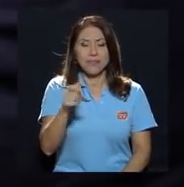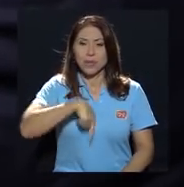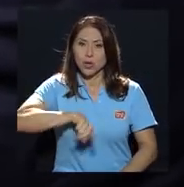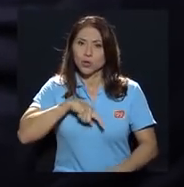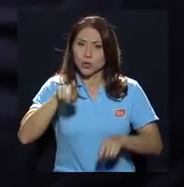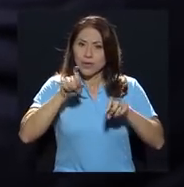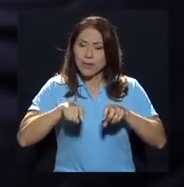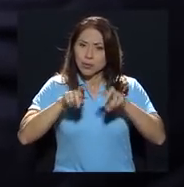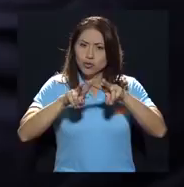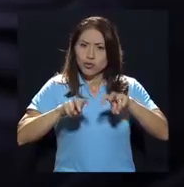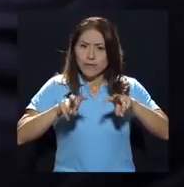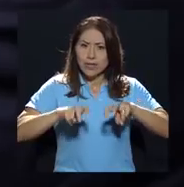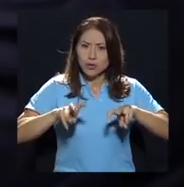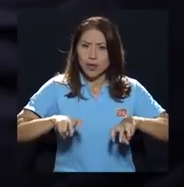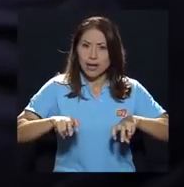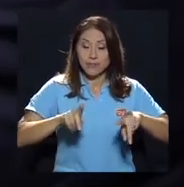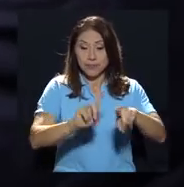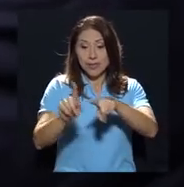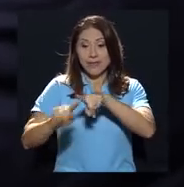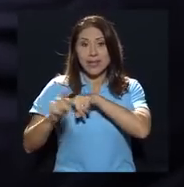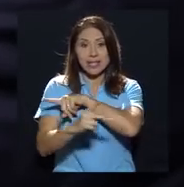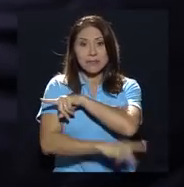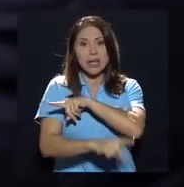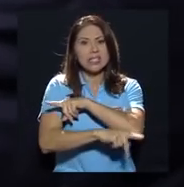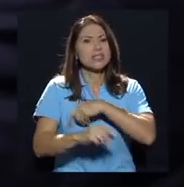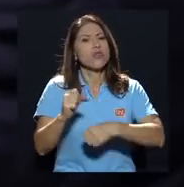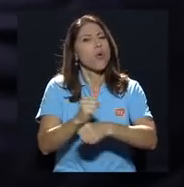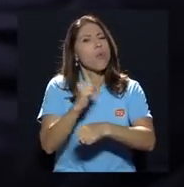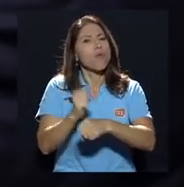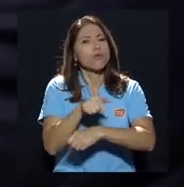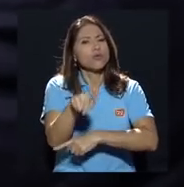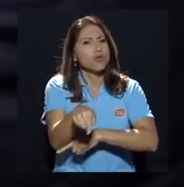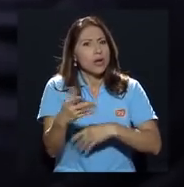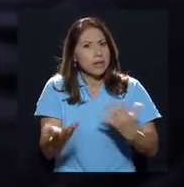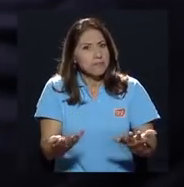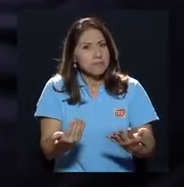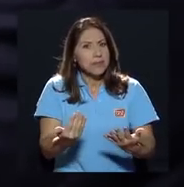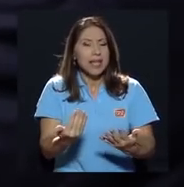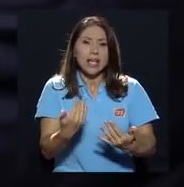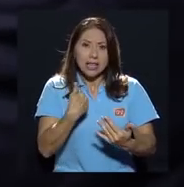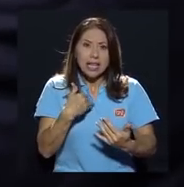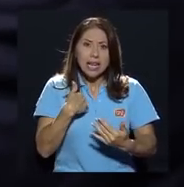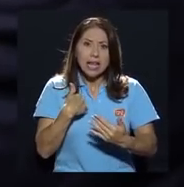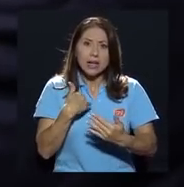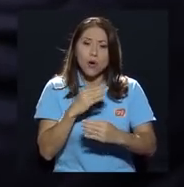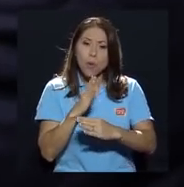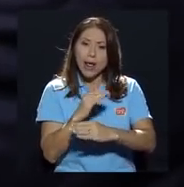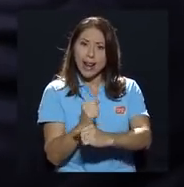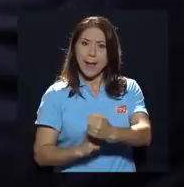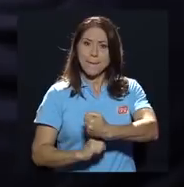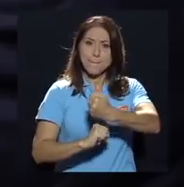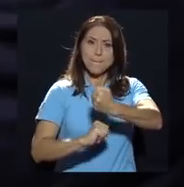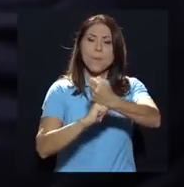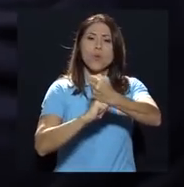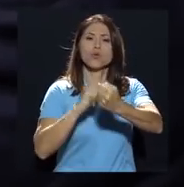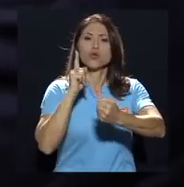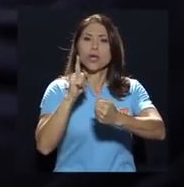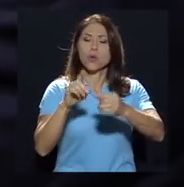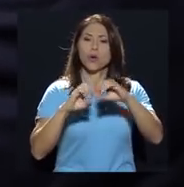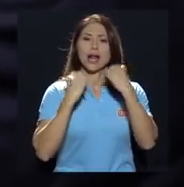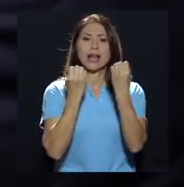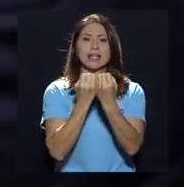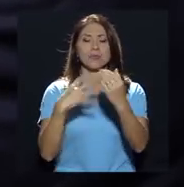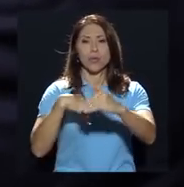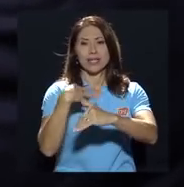poco que reflexionamos profundamente en el caso de los estados específicamente cómo funciona de tener el paraguas de un instrumento